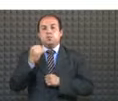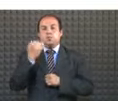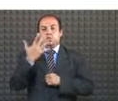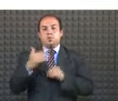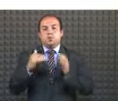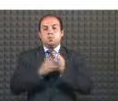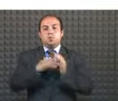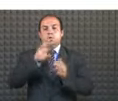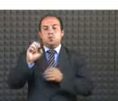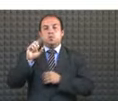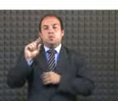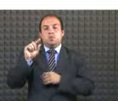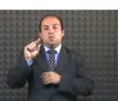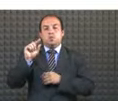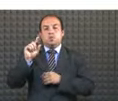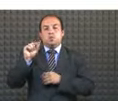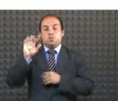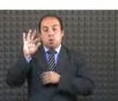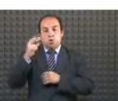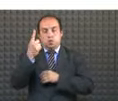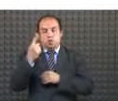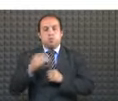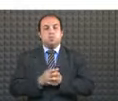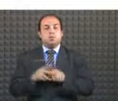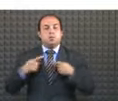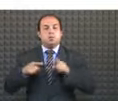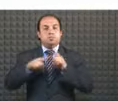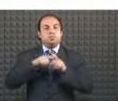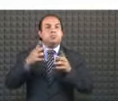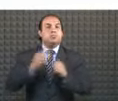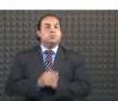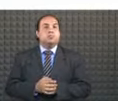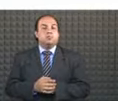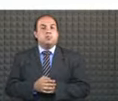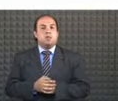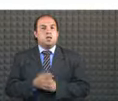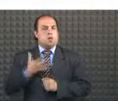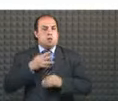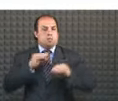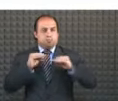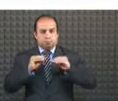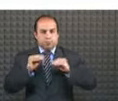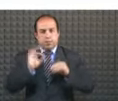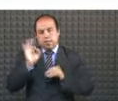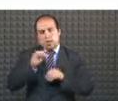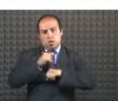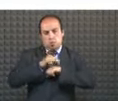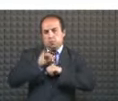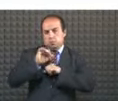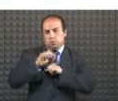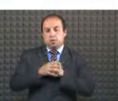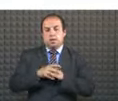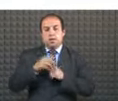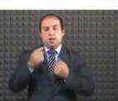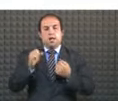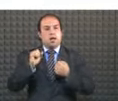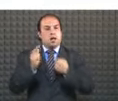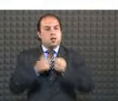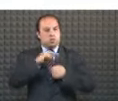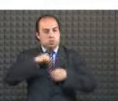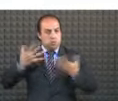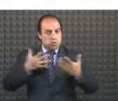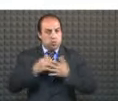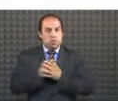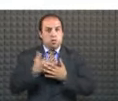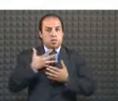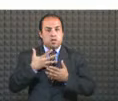51,441,000 positivos, y podemos afirmar que esto ya no se va a mover mucho en la tendencia, aunque tal vez en los números. Esto es algo que hacemos siempre, truncar un poco para